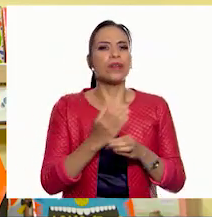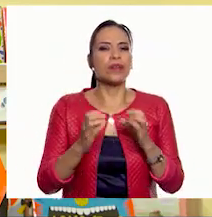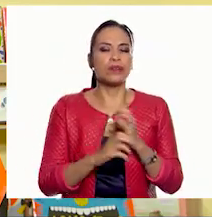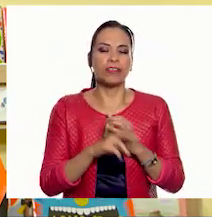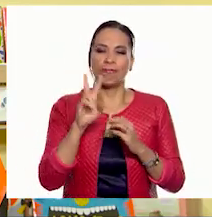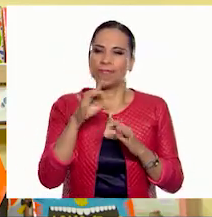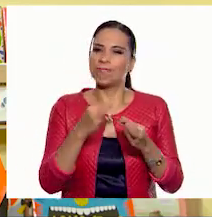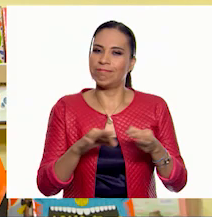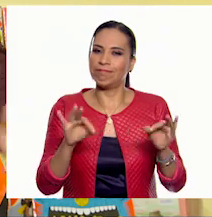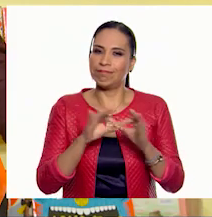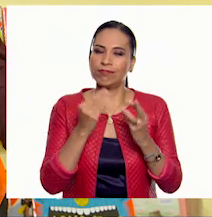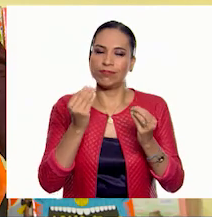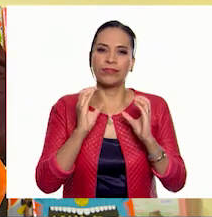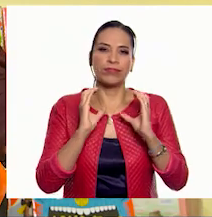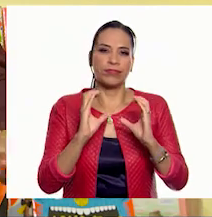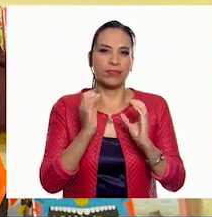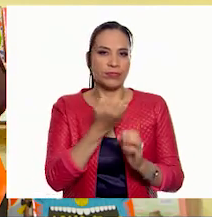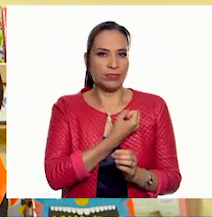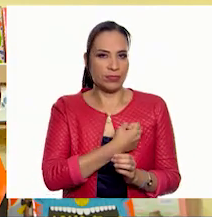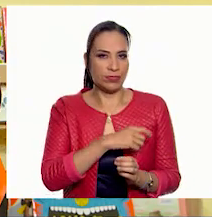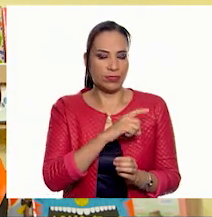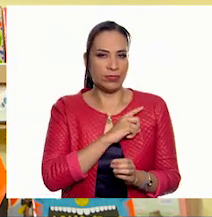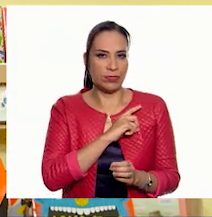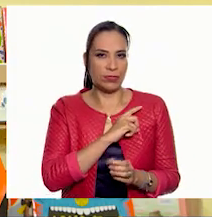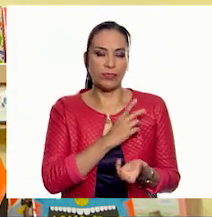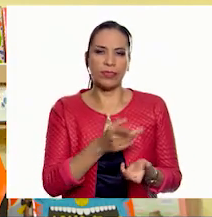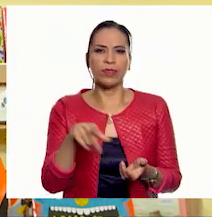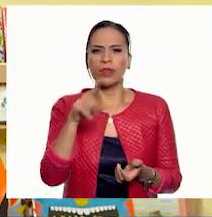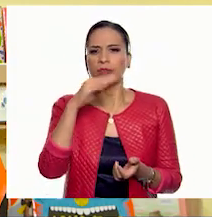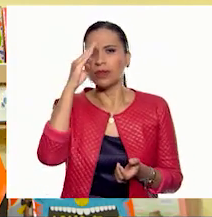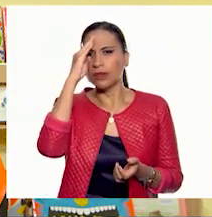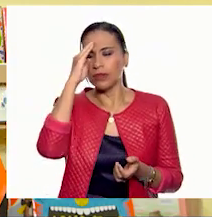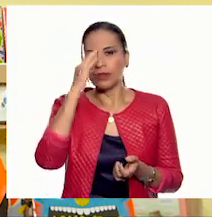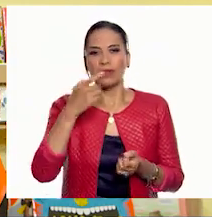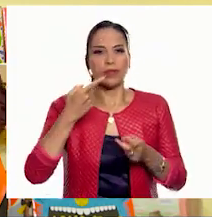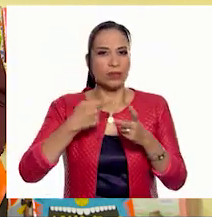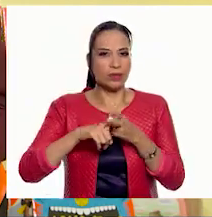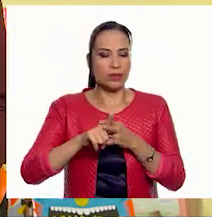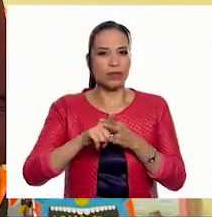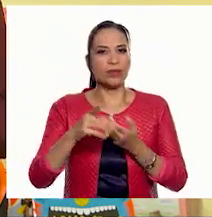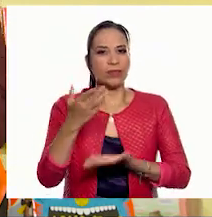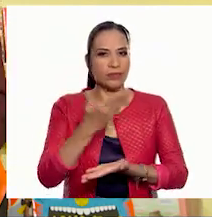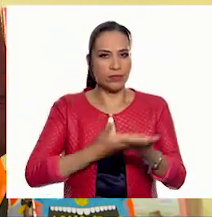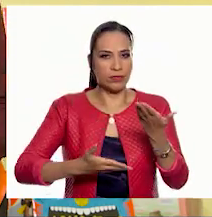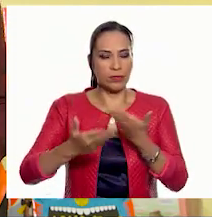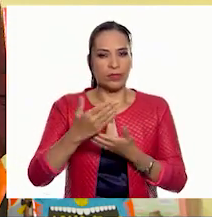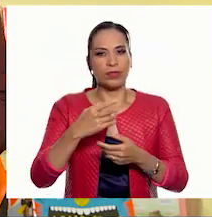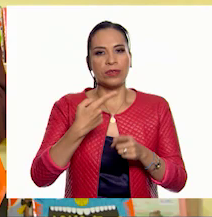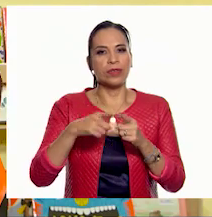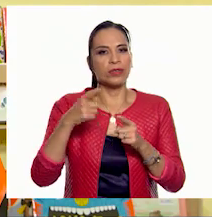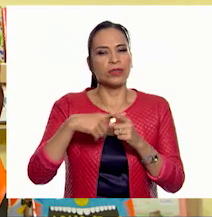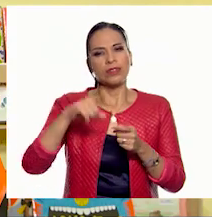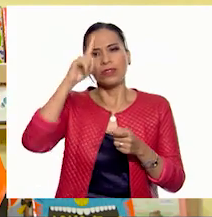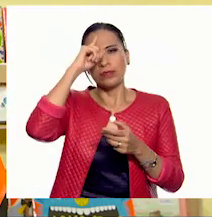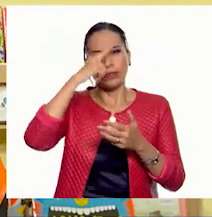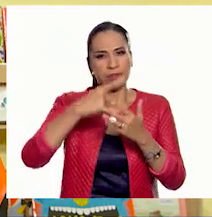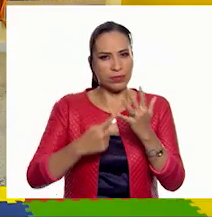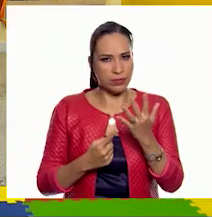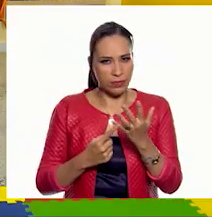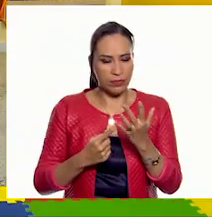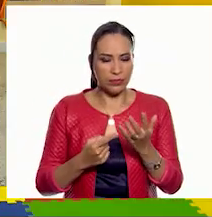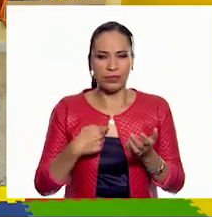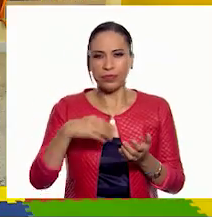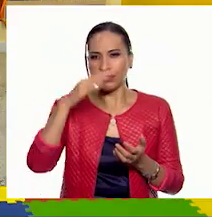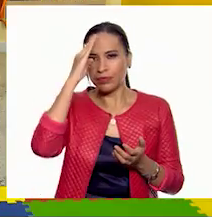es muy importante. Cuidar nuestra salud. Así que, ¿qué les parece si iniciamos compartiendo unas excelentes recomendaciones?